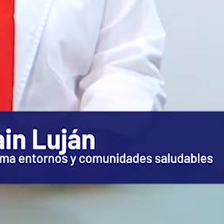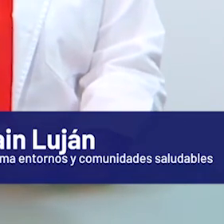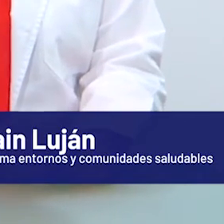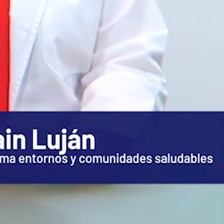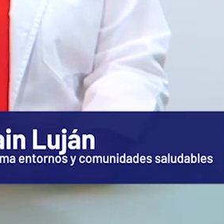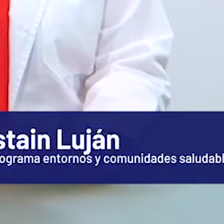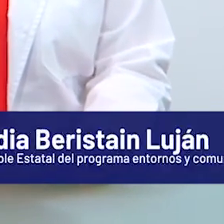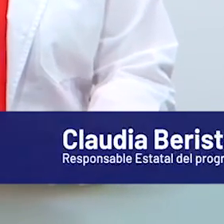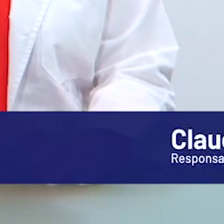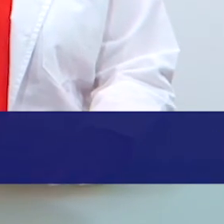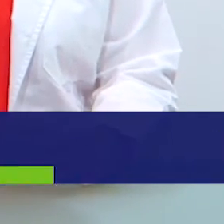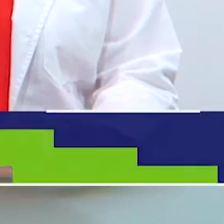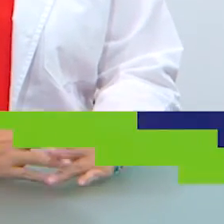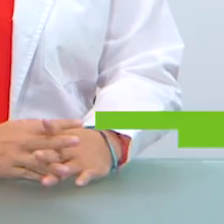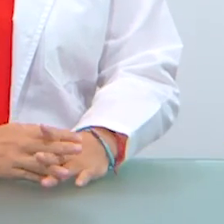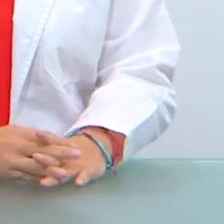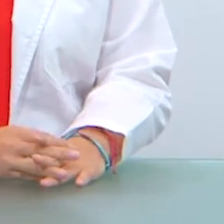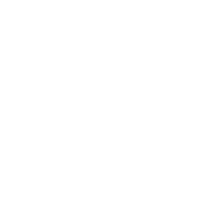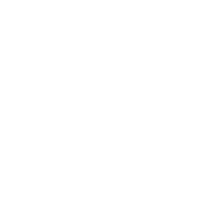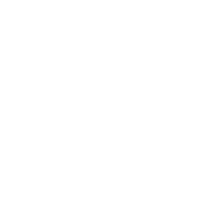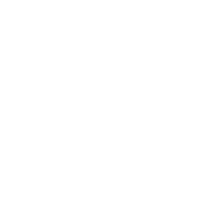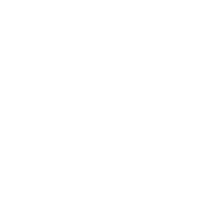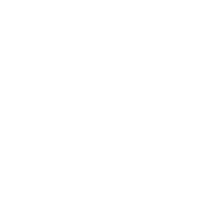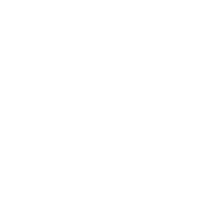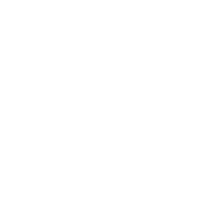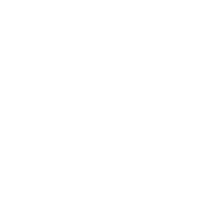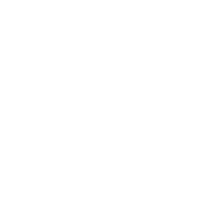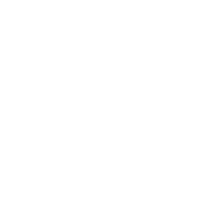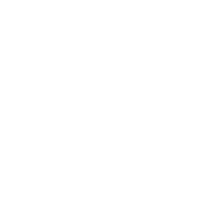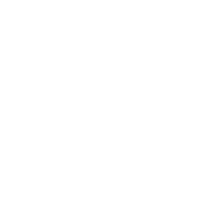todos los días por este mismo medio muchas gracias